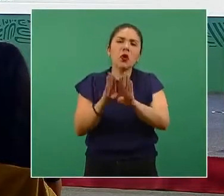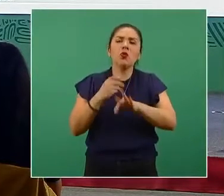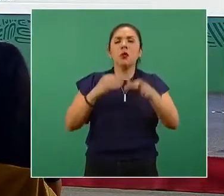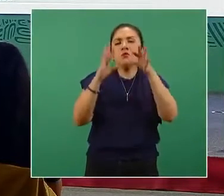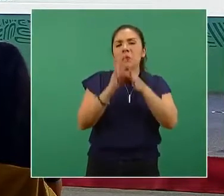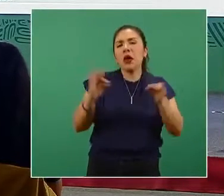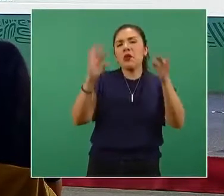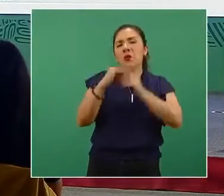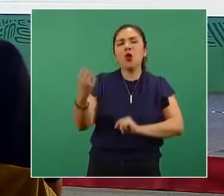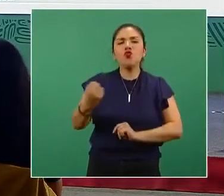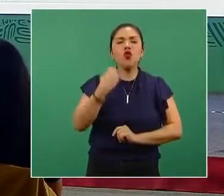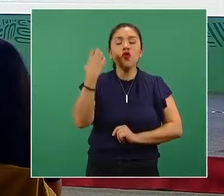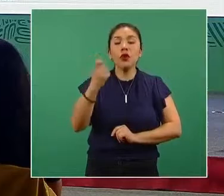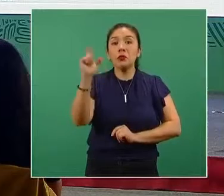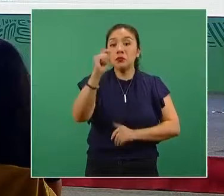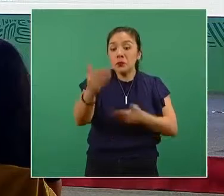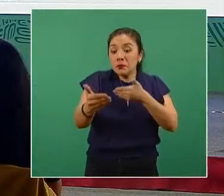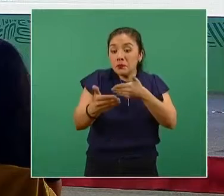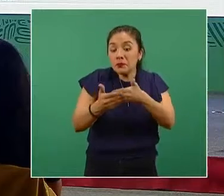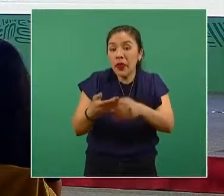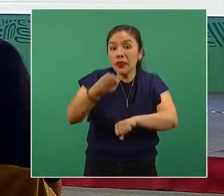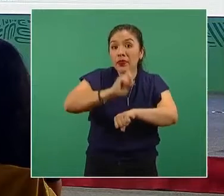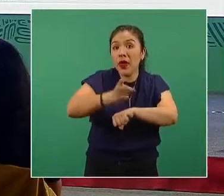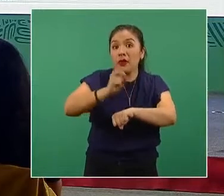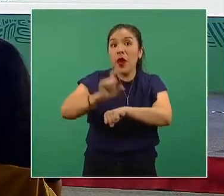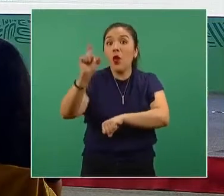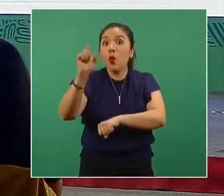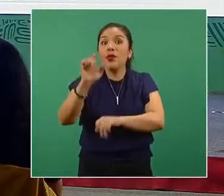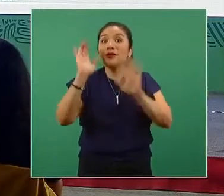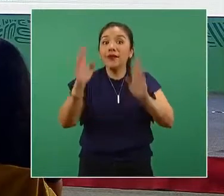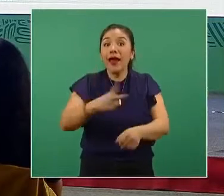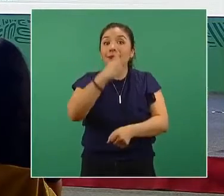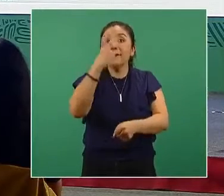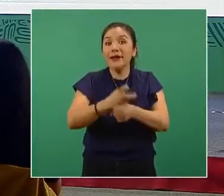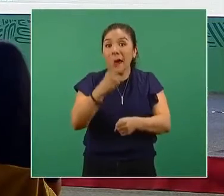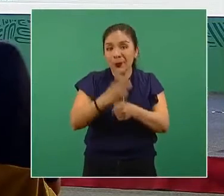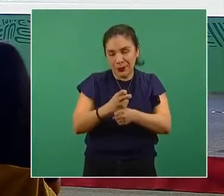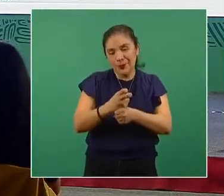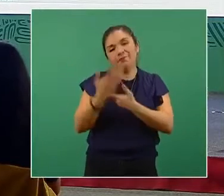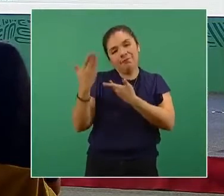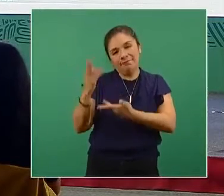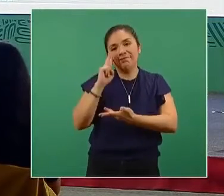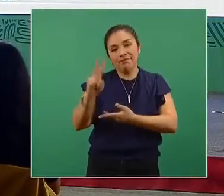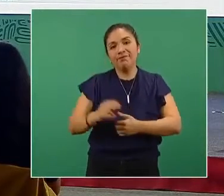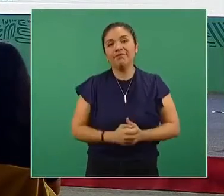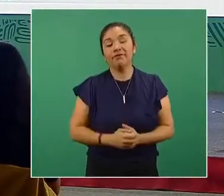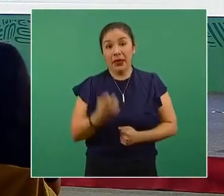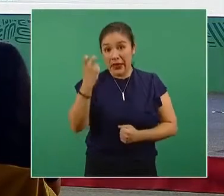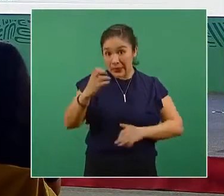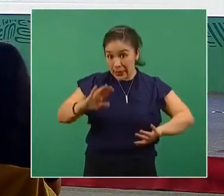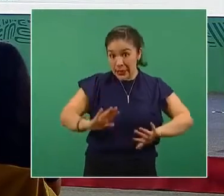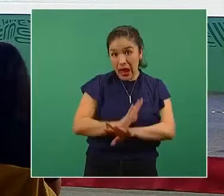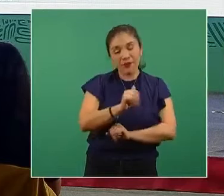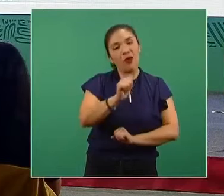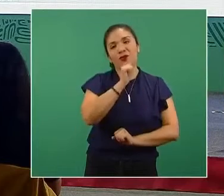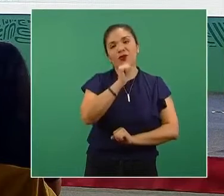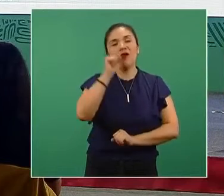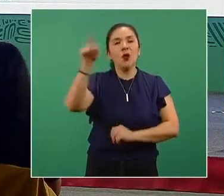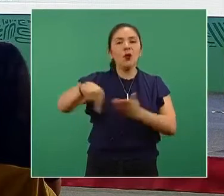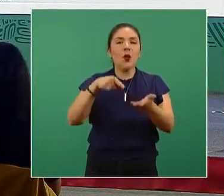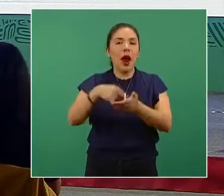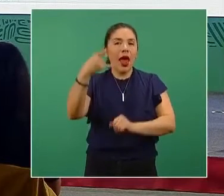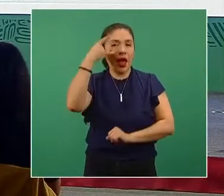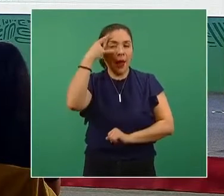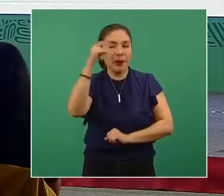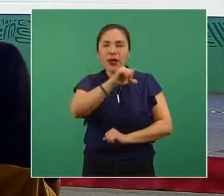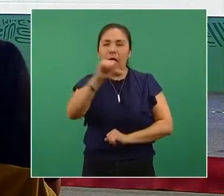conferencias conforme se acerquen los días que toca la segunda dosis. Esto no ha cambiado, esto es Campeche,